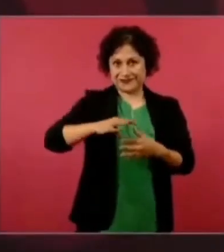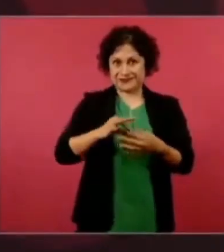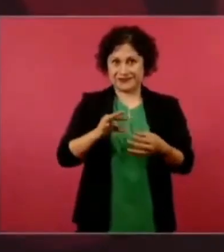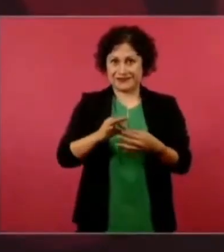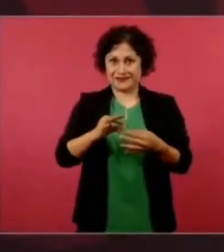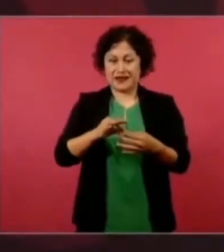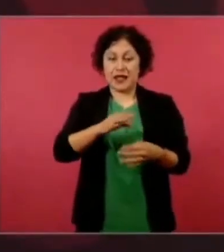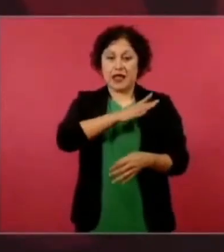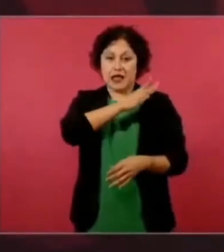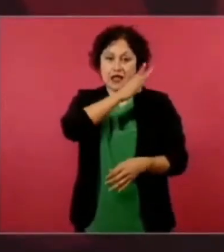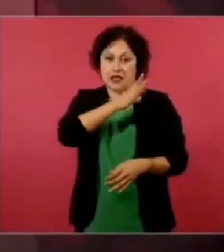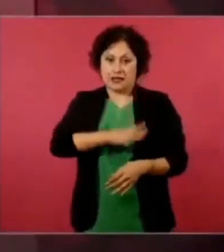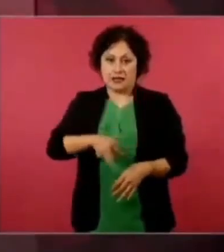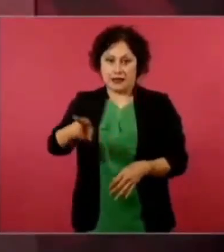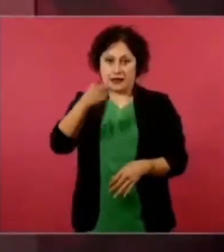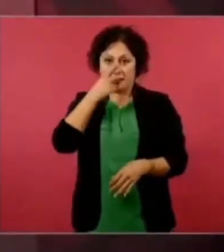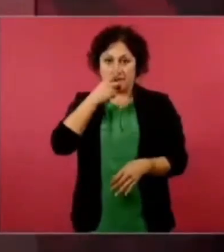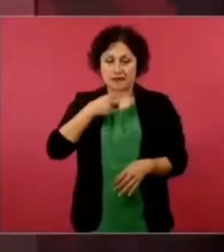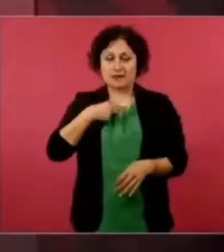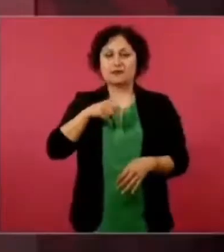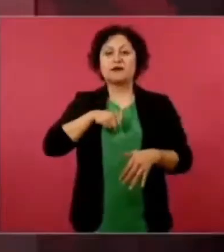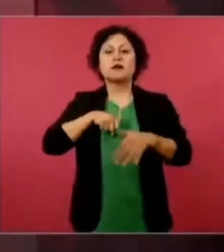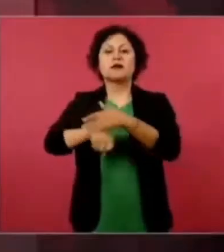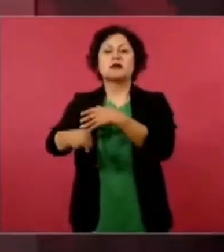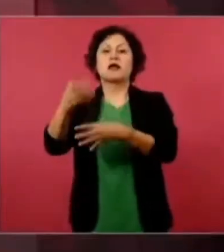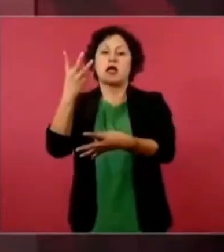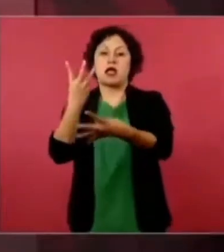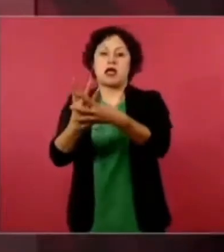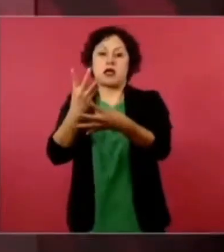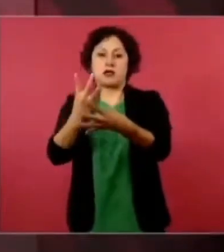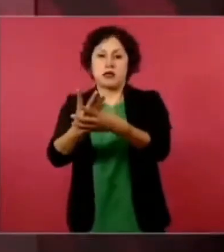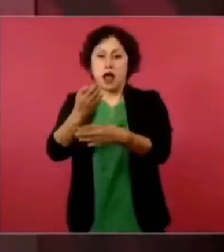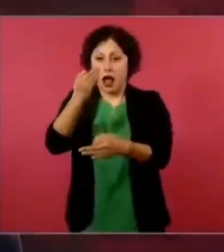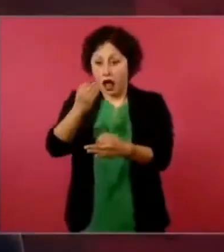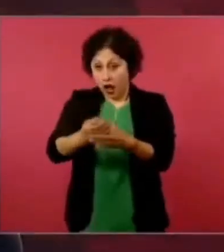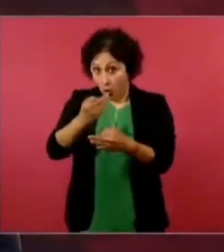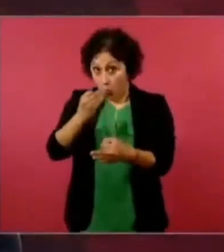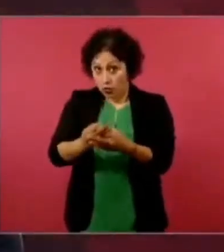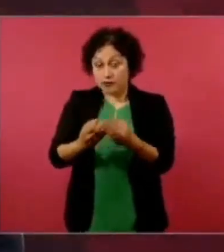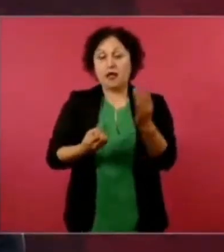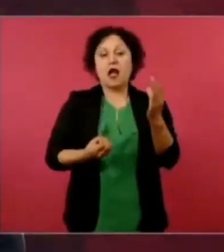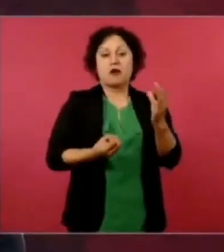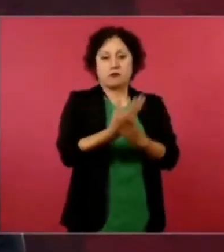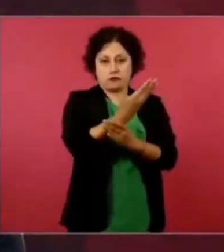está en la cárcel y salió ahora, pero bajo proceso,